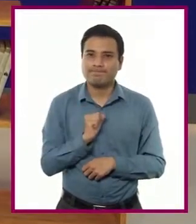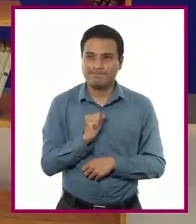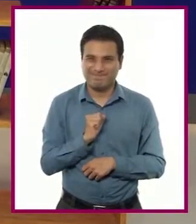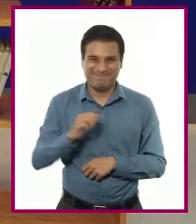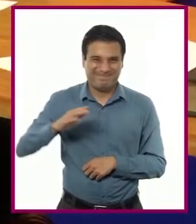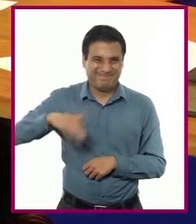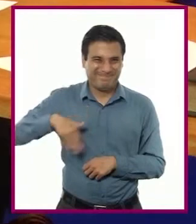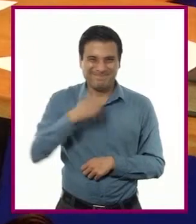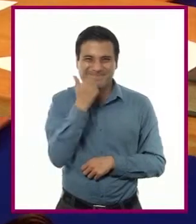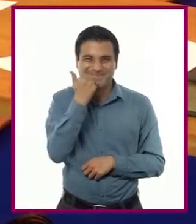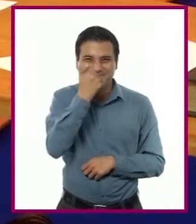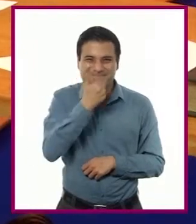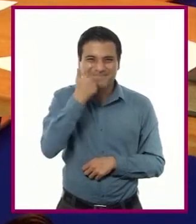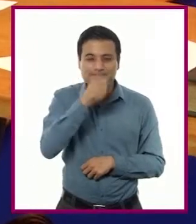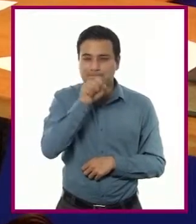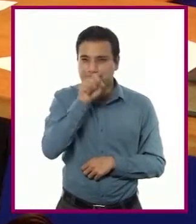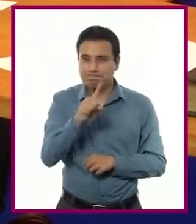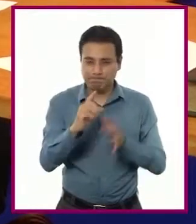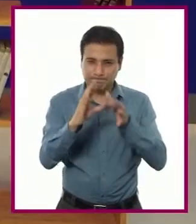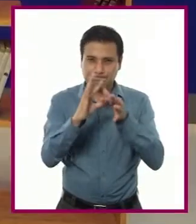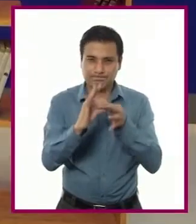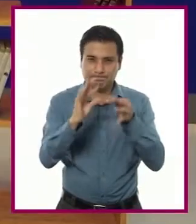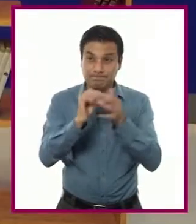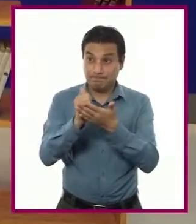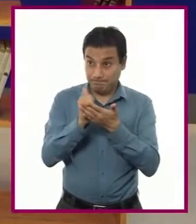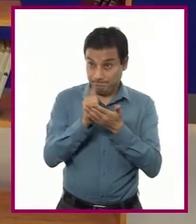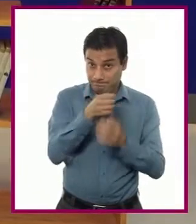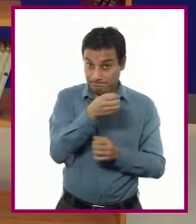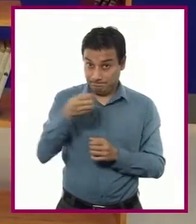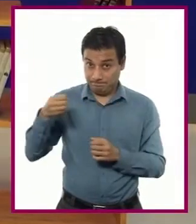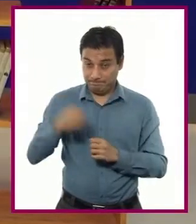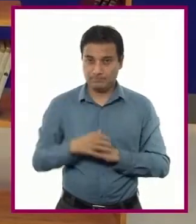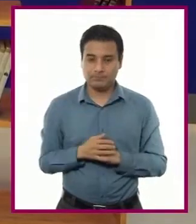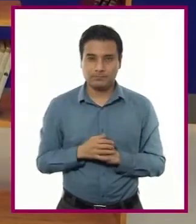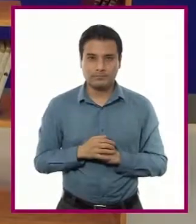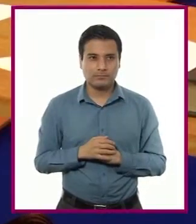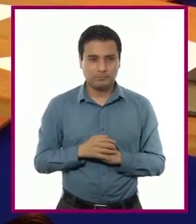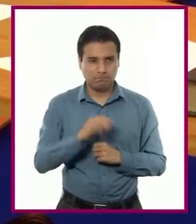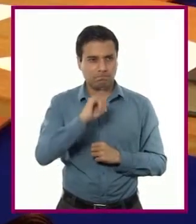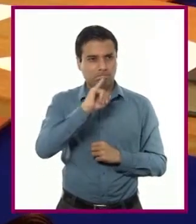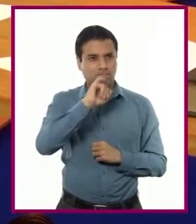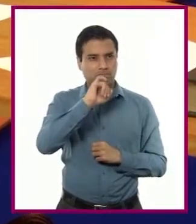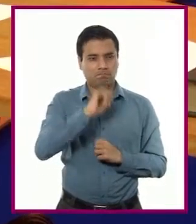Luna. ¿Me ayudas a ordenar las tarjetas? Sí, a ver.